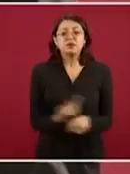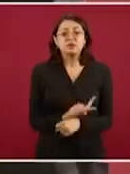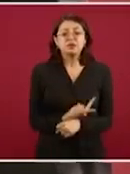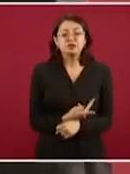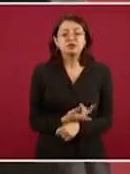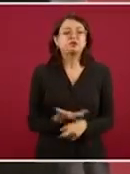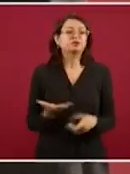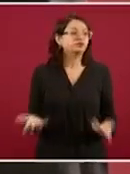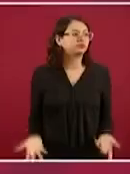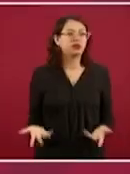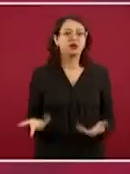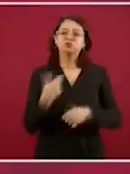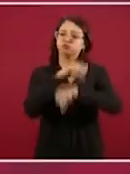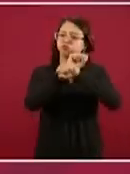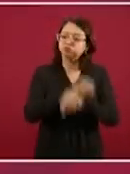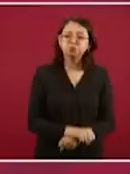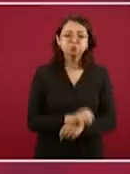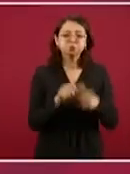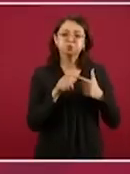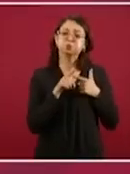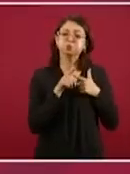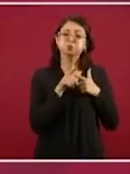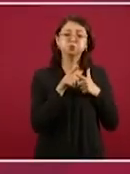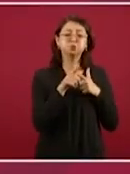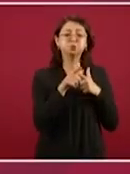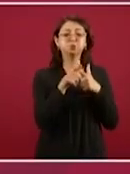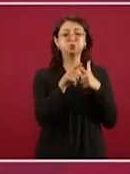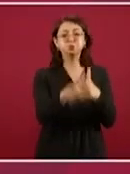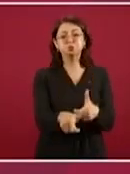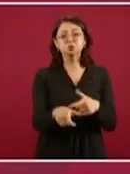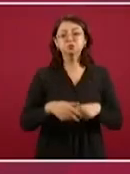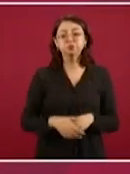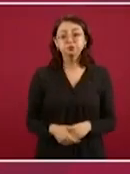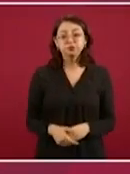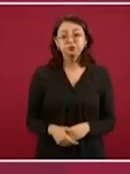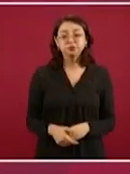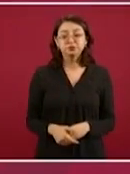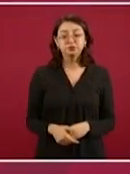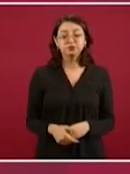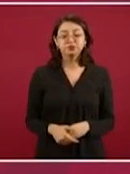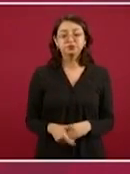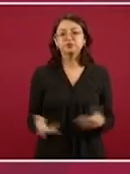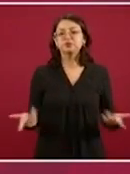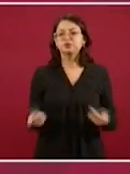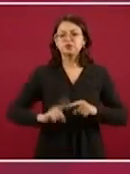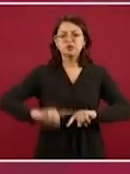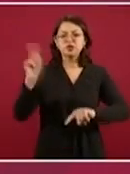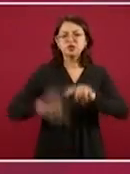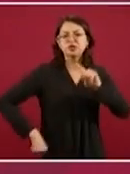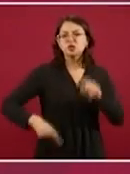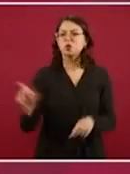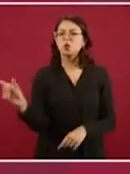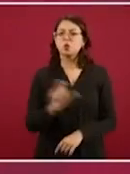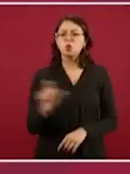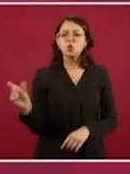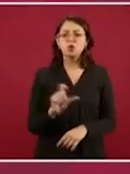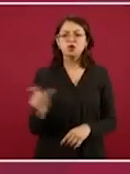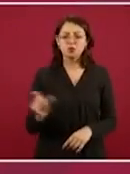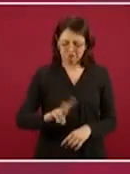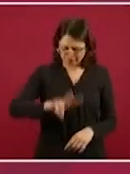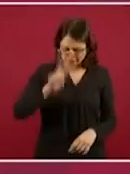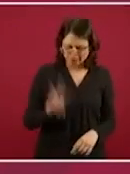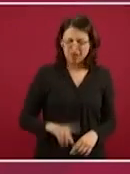Pues siguió la esclavitud. ¿Y cuándo se abolió la esclavitud en